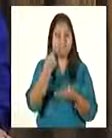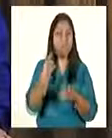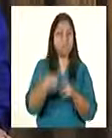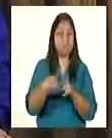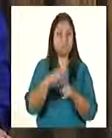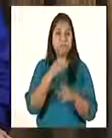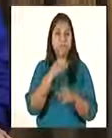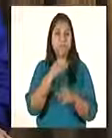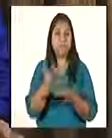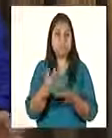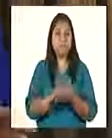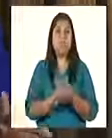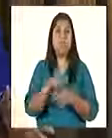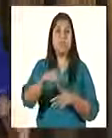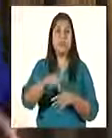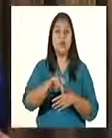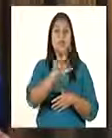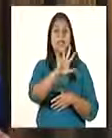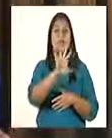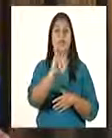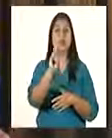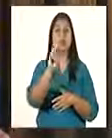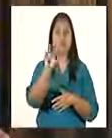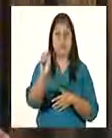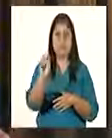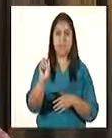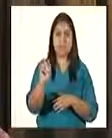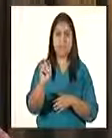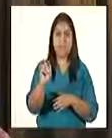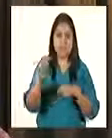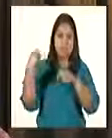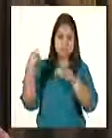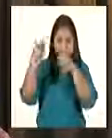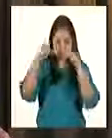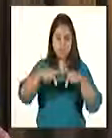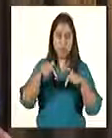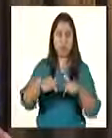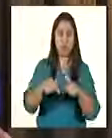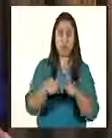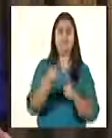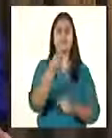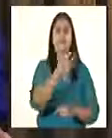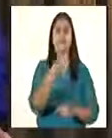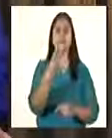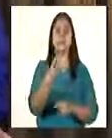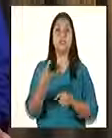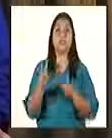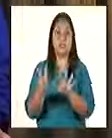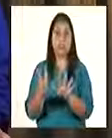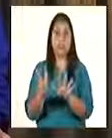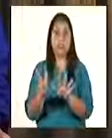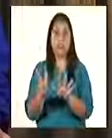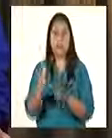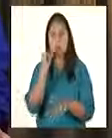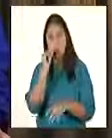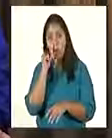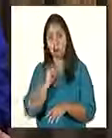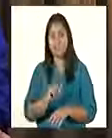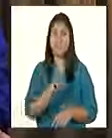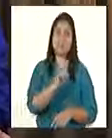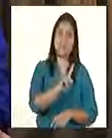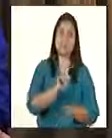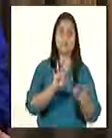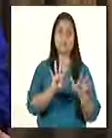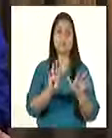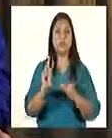pública. Llevamos entonces 530 casos al día de hoy. 337 corresponden a hombres